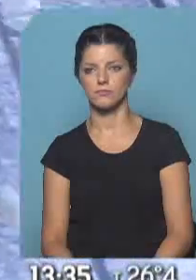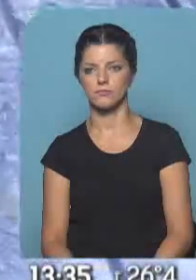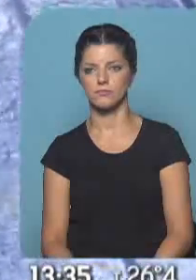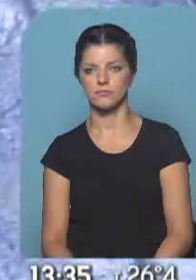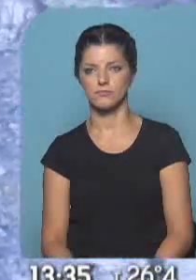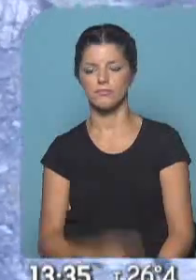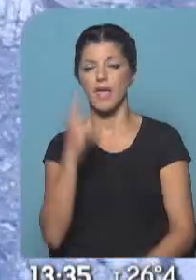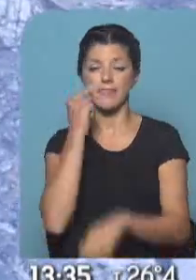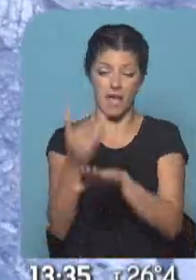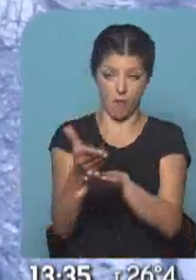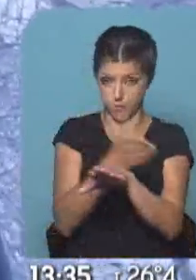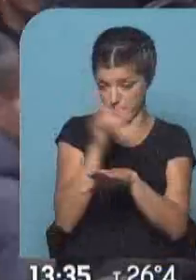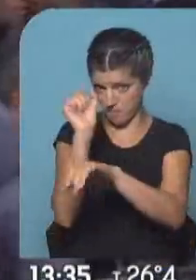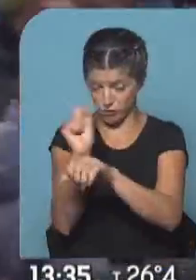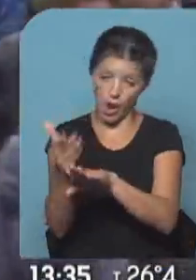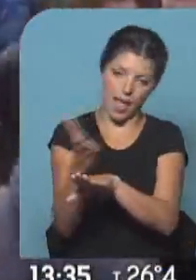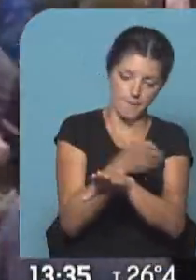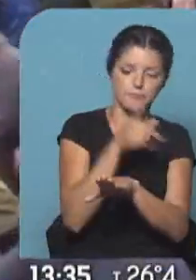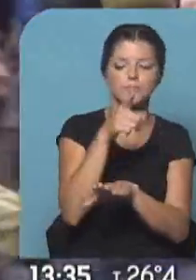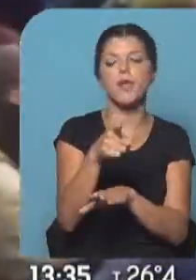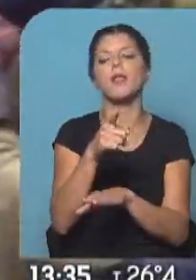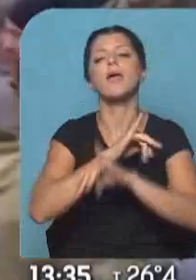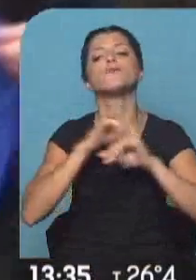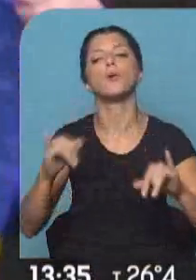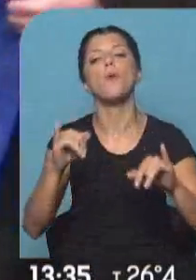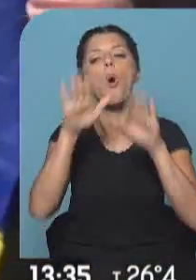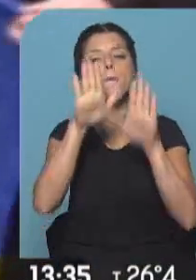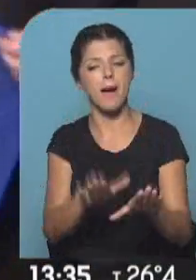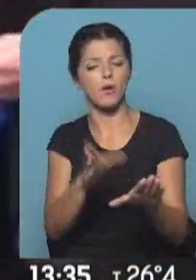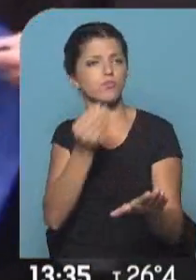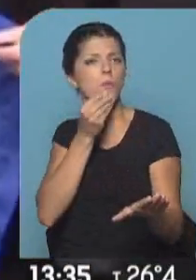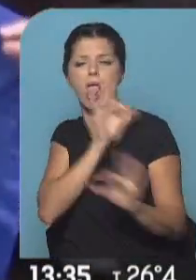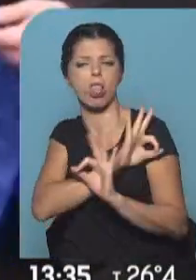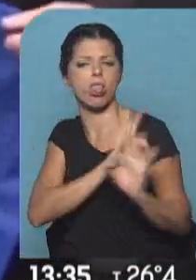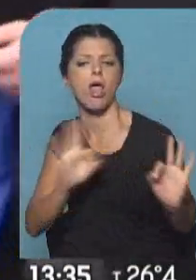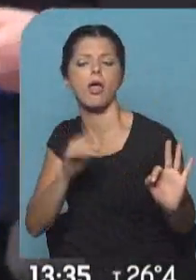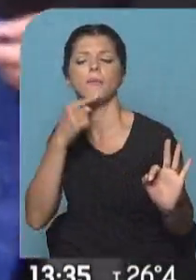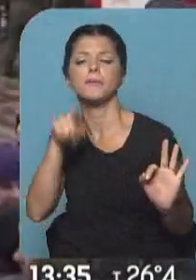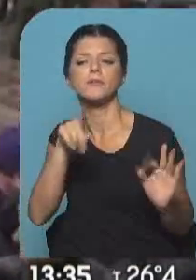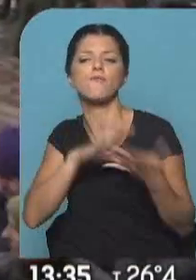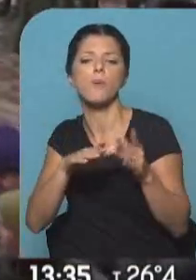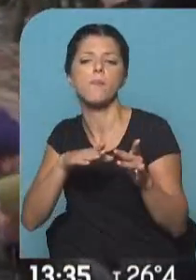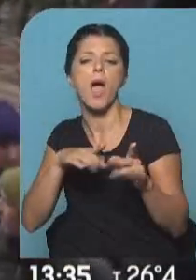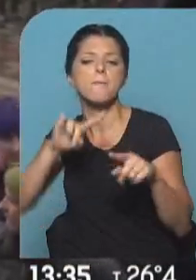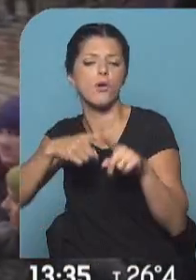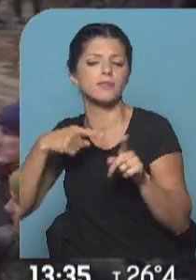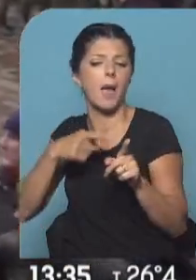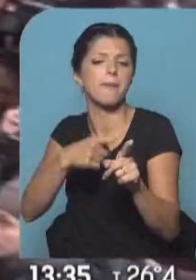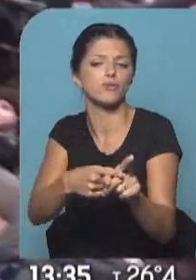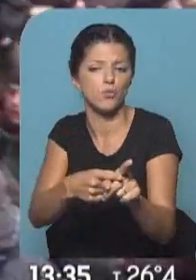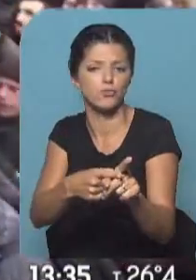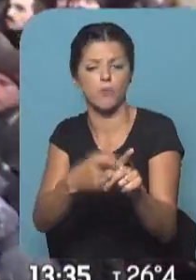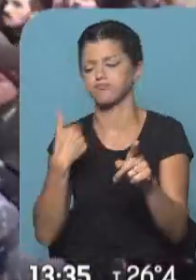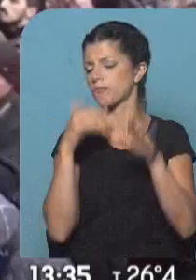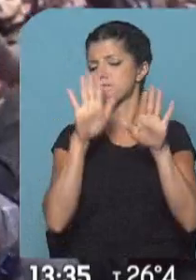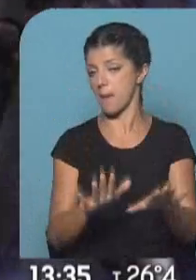Días antes, Saakashvili había anunciado una huelga de hambre en protesta por lo que denuncia como una persecución política. Su